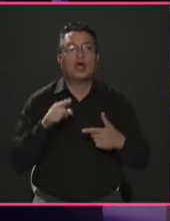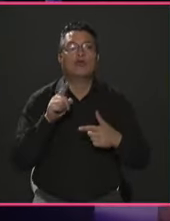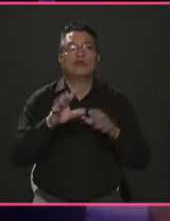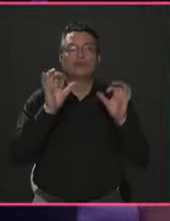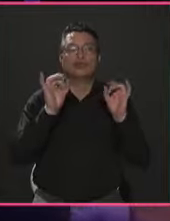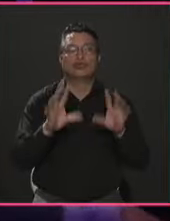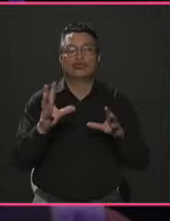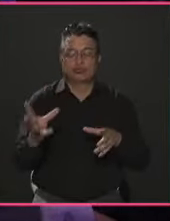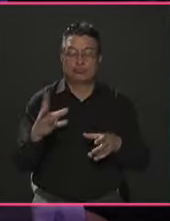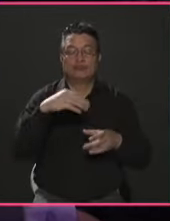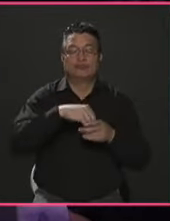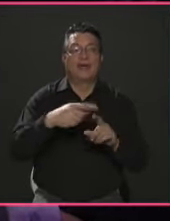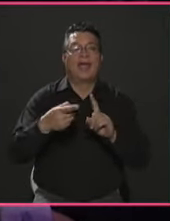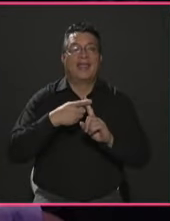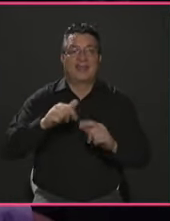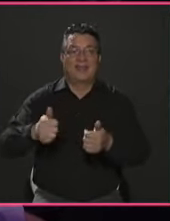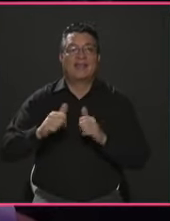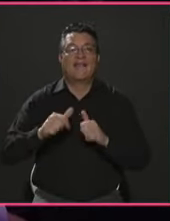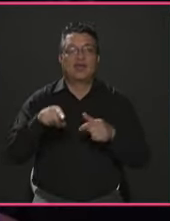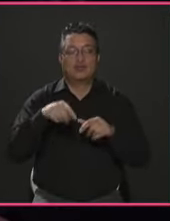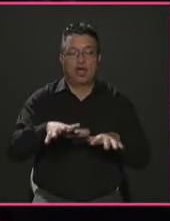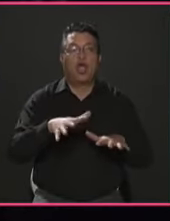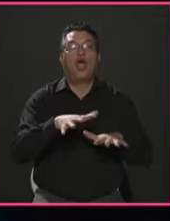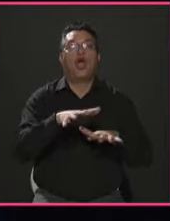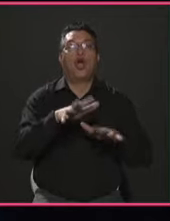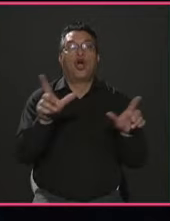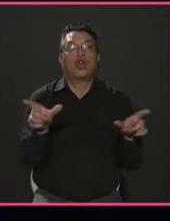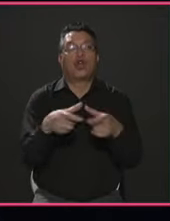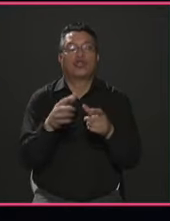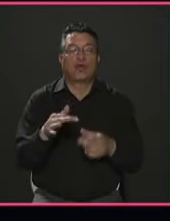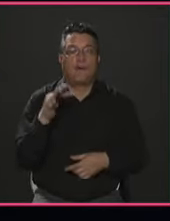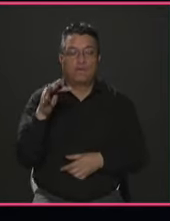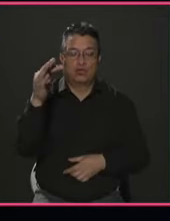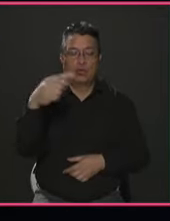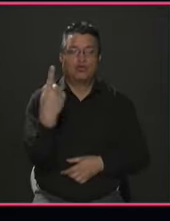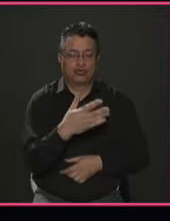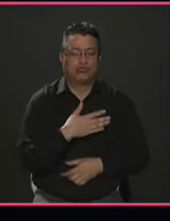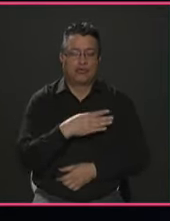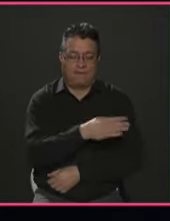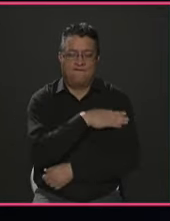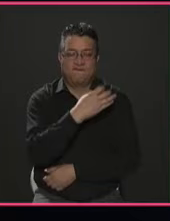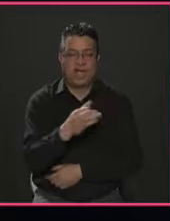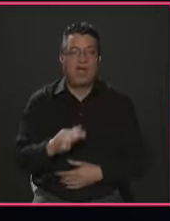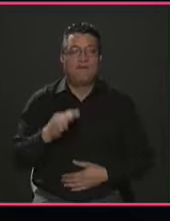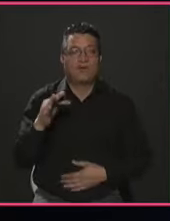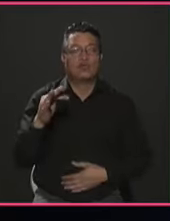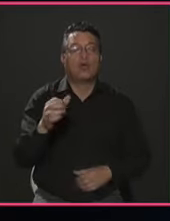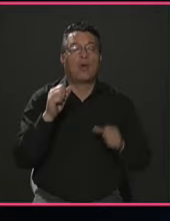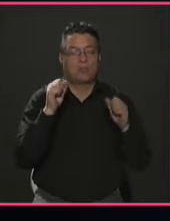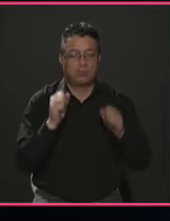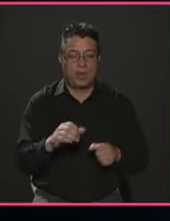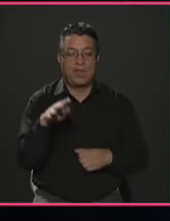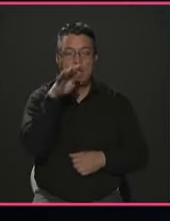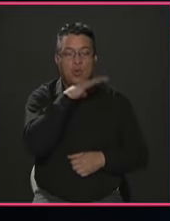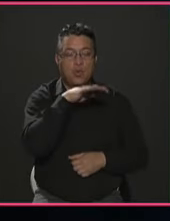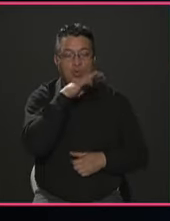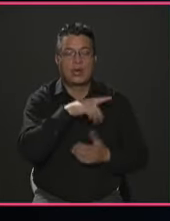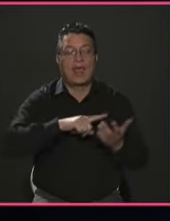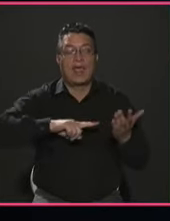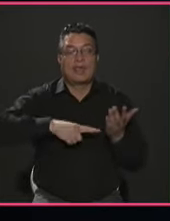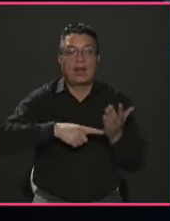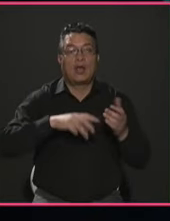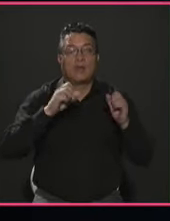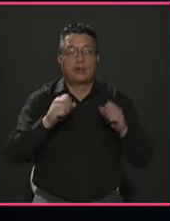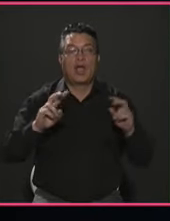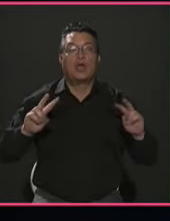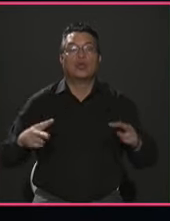parte del desafío de este congreso futuro porque nosotros tenemos esperanza en el futuro creemos que es posible usar la tecnología para